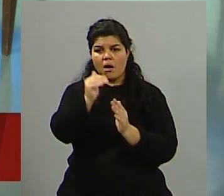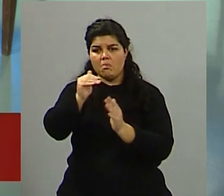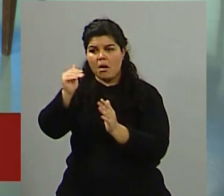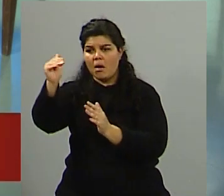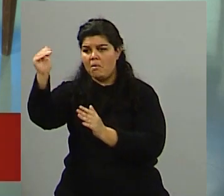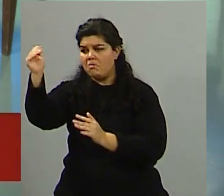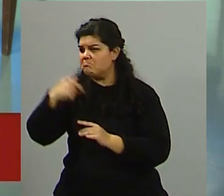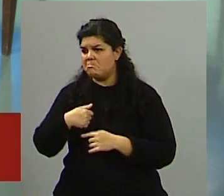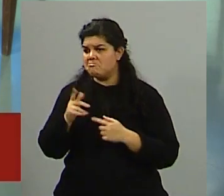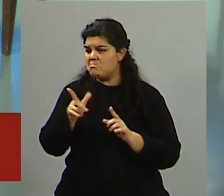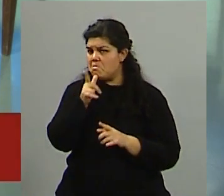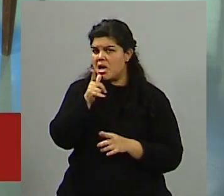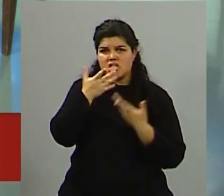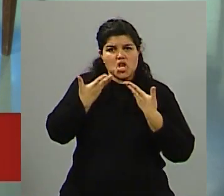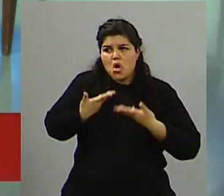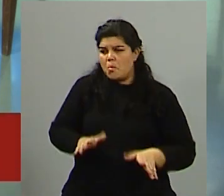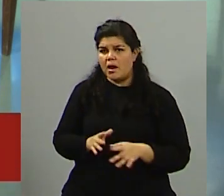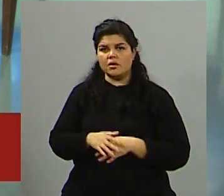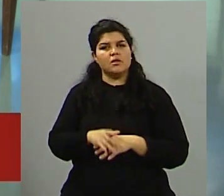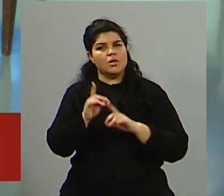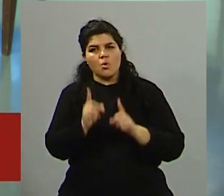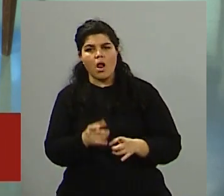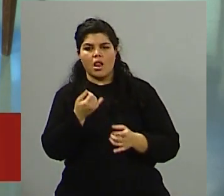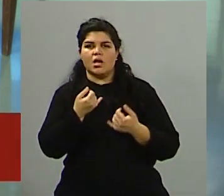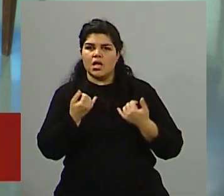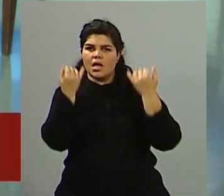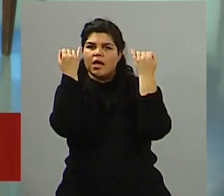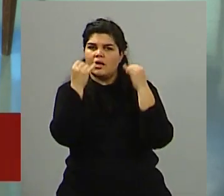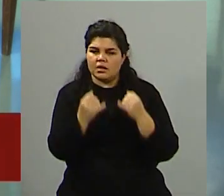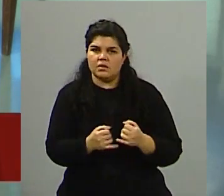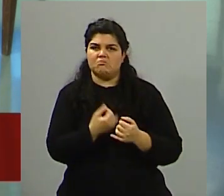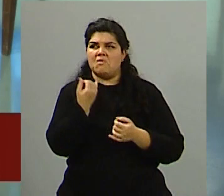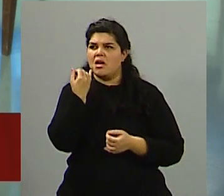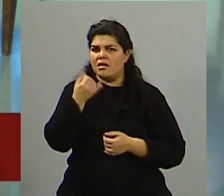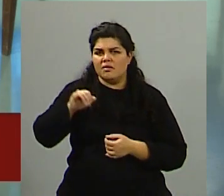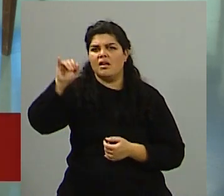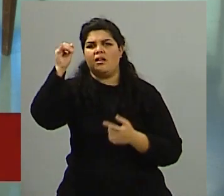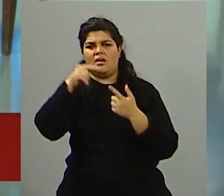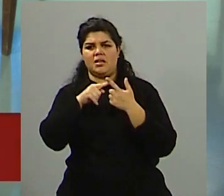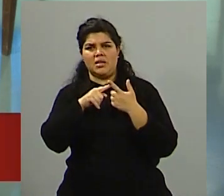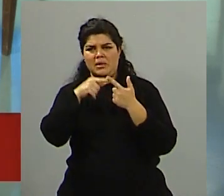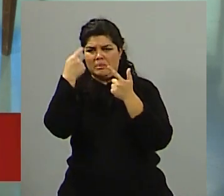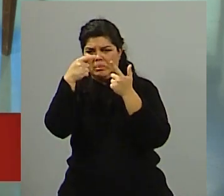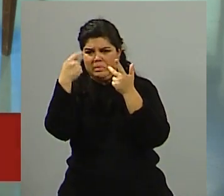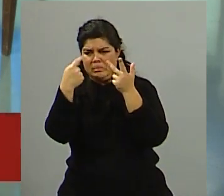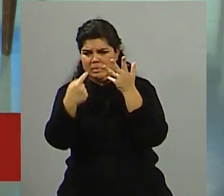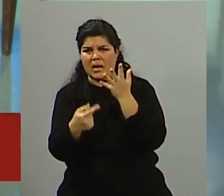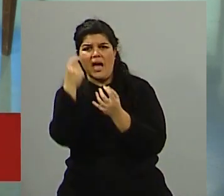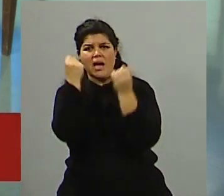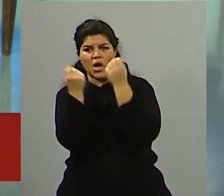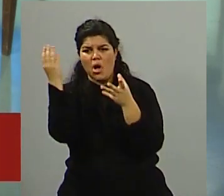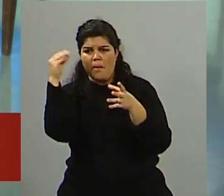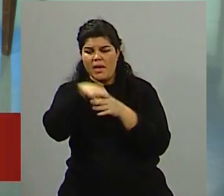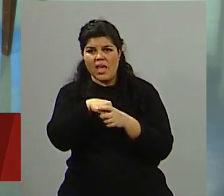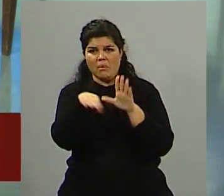vos bajes la tasa de interés y corrijas todos los ajustes económicos, esto va a llevar mucho tiempo de corregir. No es que si mañana viene cualquier